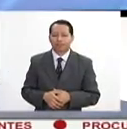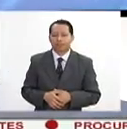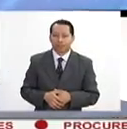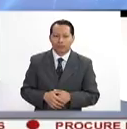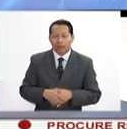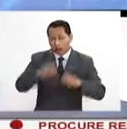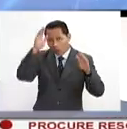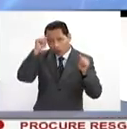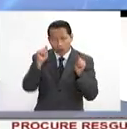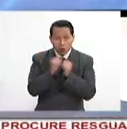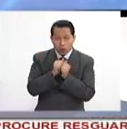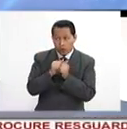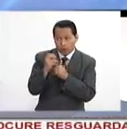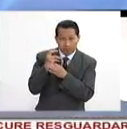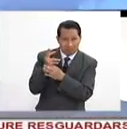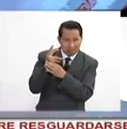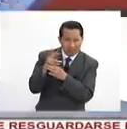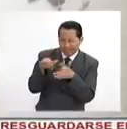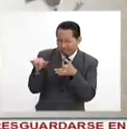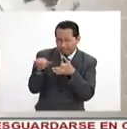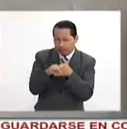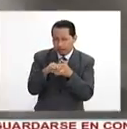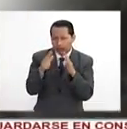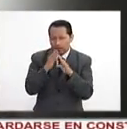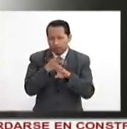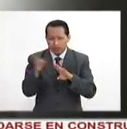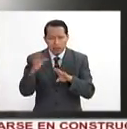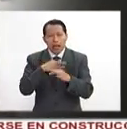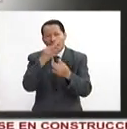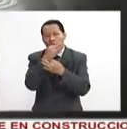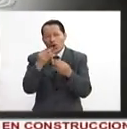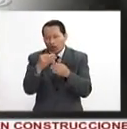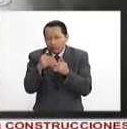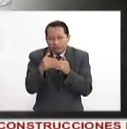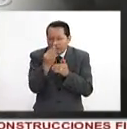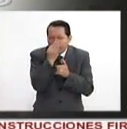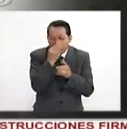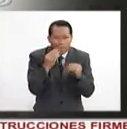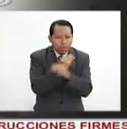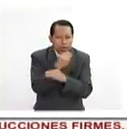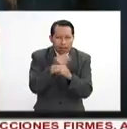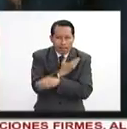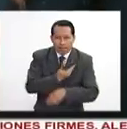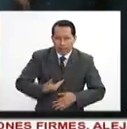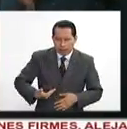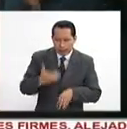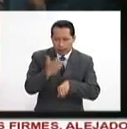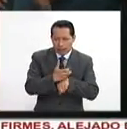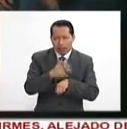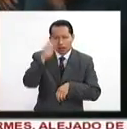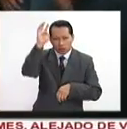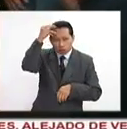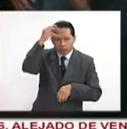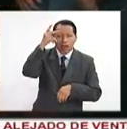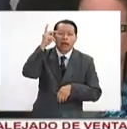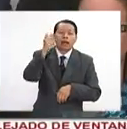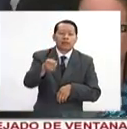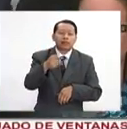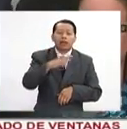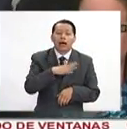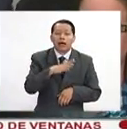Y de acuerdo con una fuente muy cercana a la Casa Blanca, en el mensaje que ofrecerá en unas horas en Miami, el presidente de Estados Unidos, Donald Trump, dará marcha